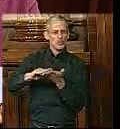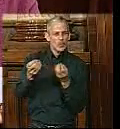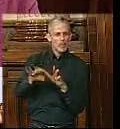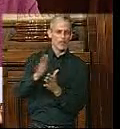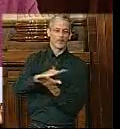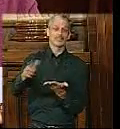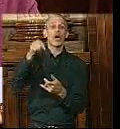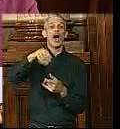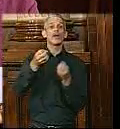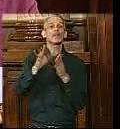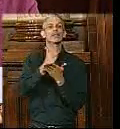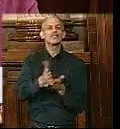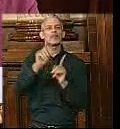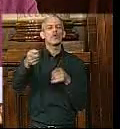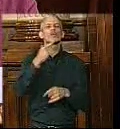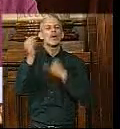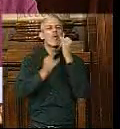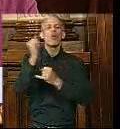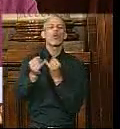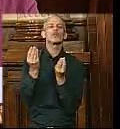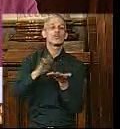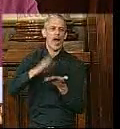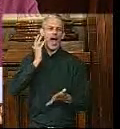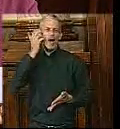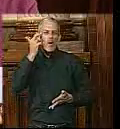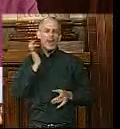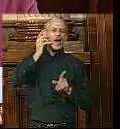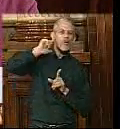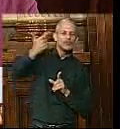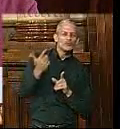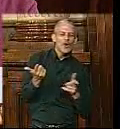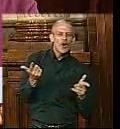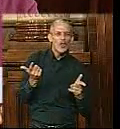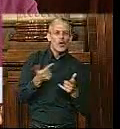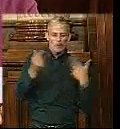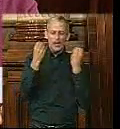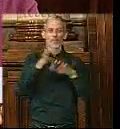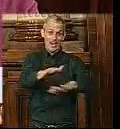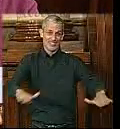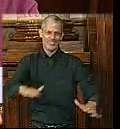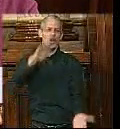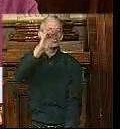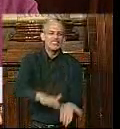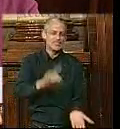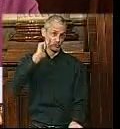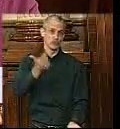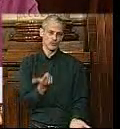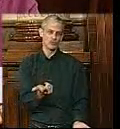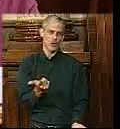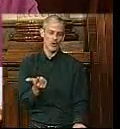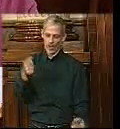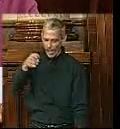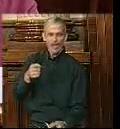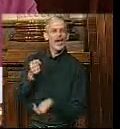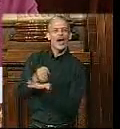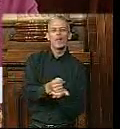ahora también empezamos con cuentos de abuelas y abuelos sordos para chicos chiquitos sordos, que financia